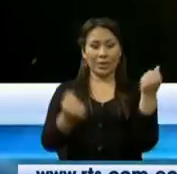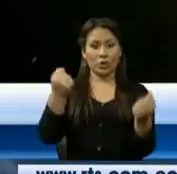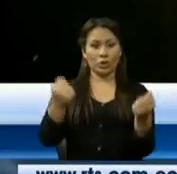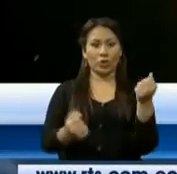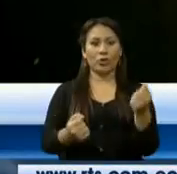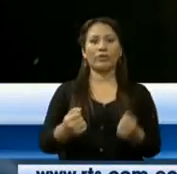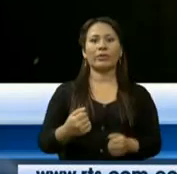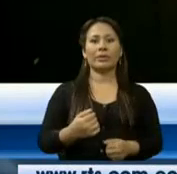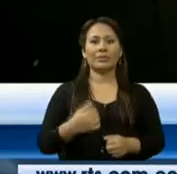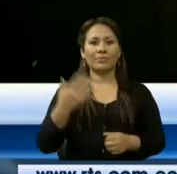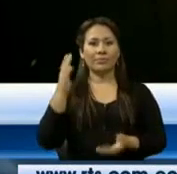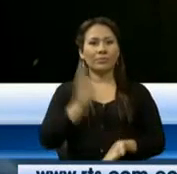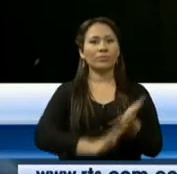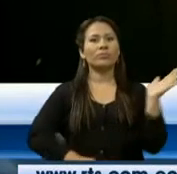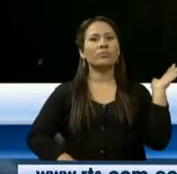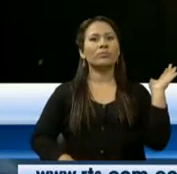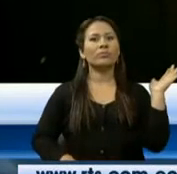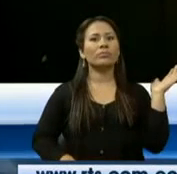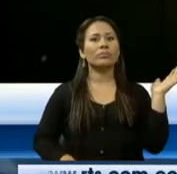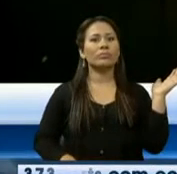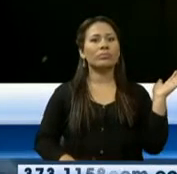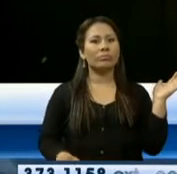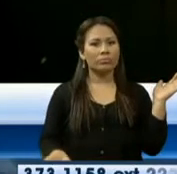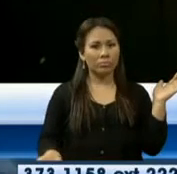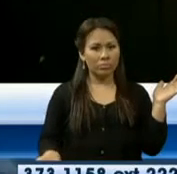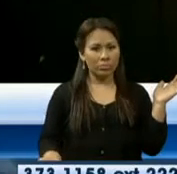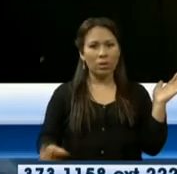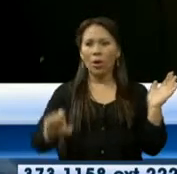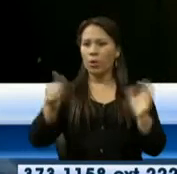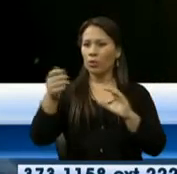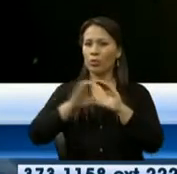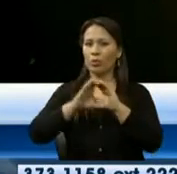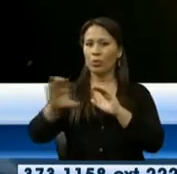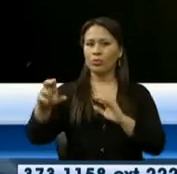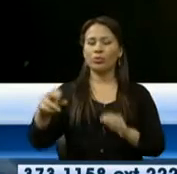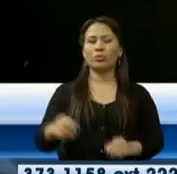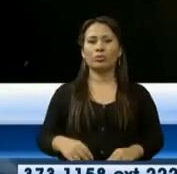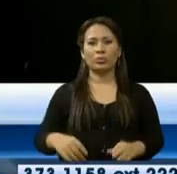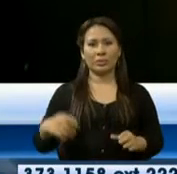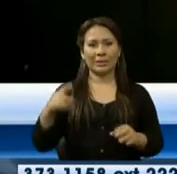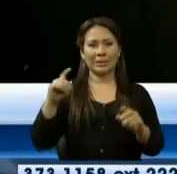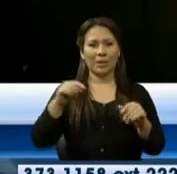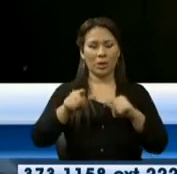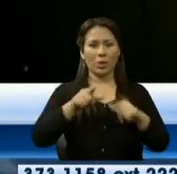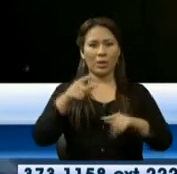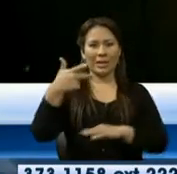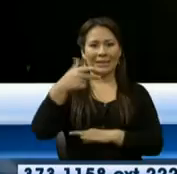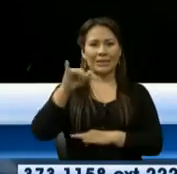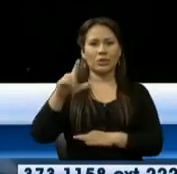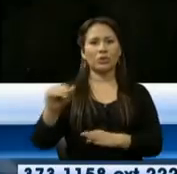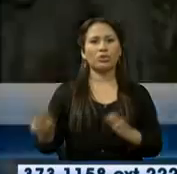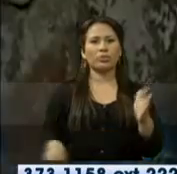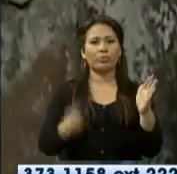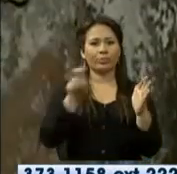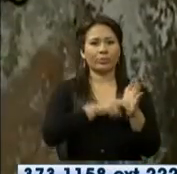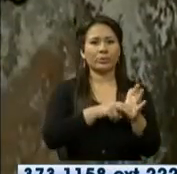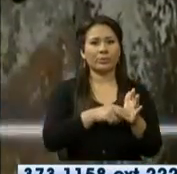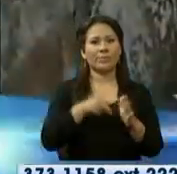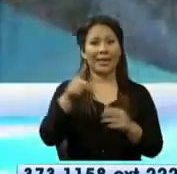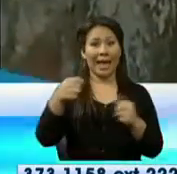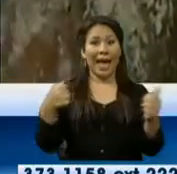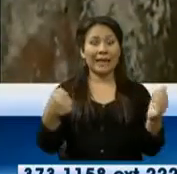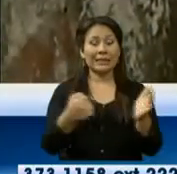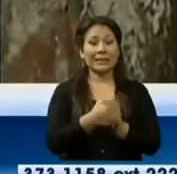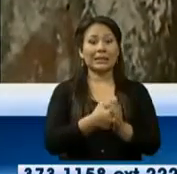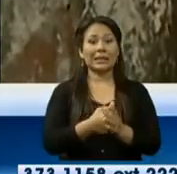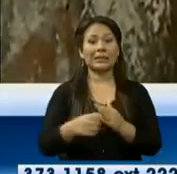tuvo la gentileza de irse dejando los heridos. Y el otro bus que subía, Sangol de los Chillos mismo, le fue llevando. El accidente se